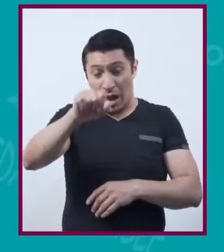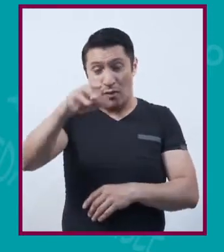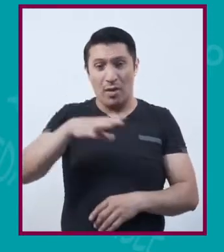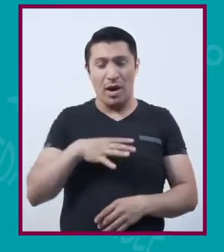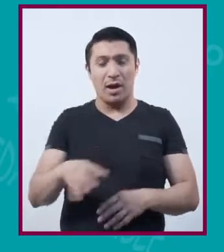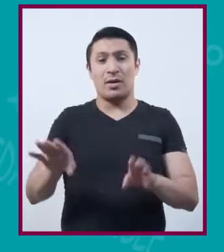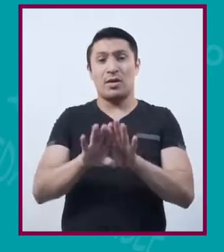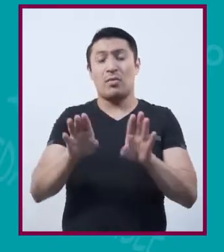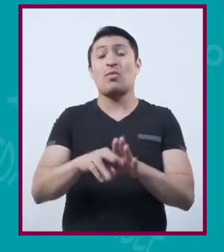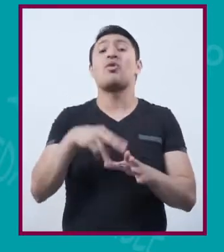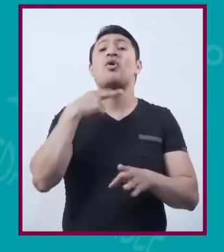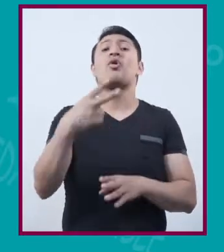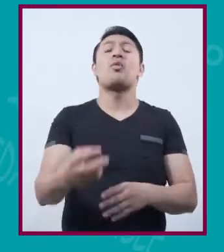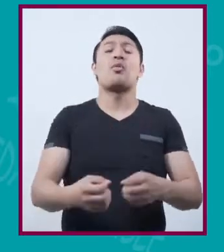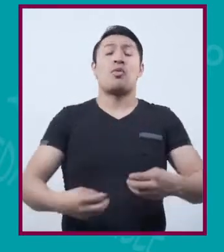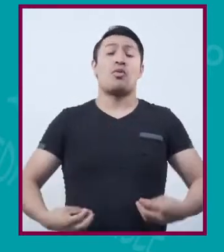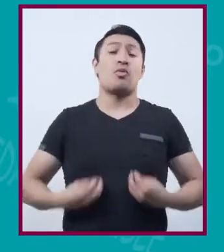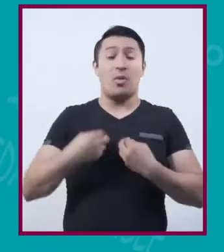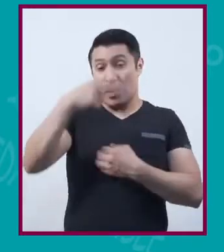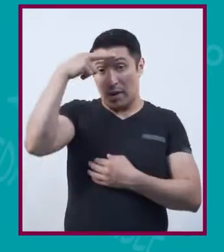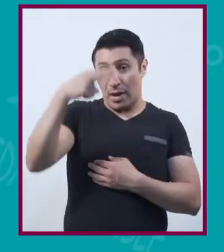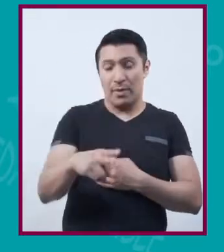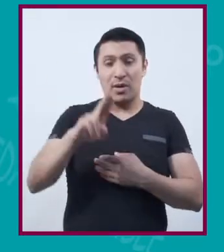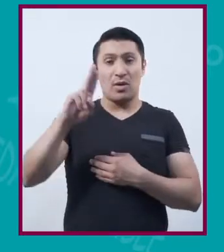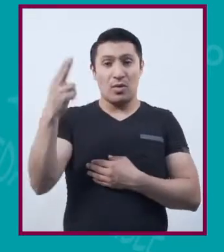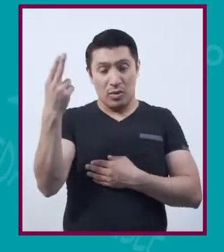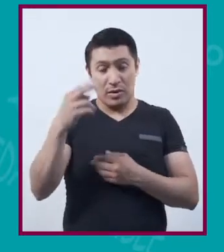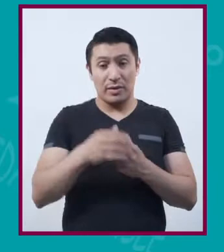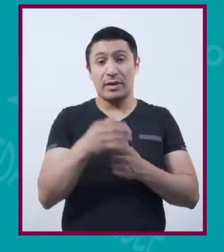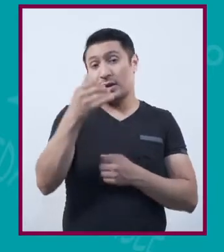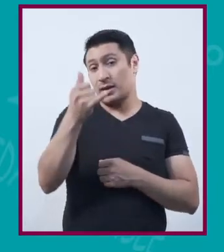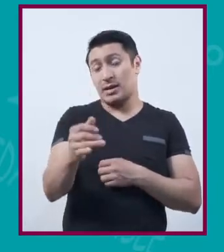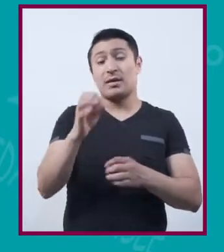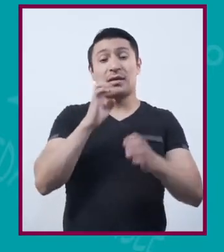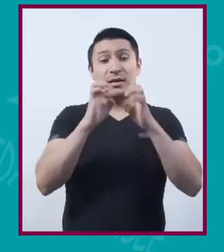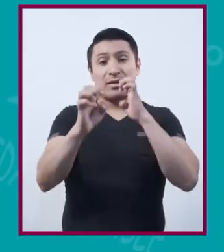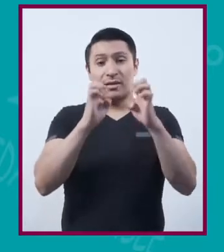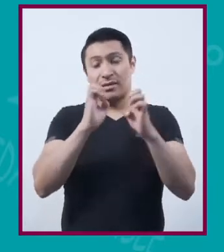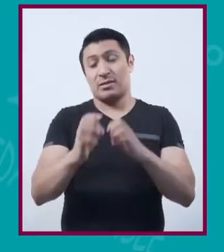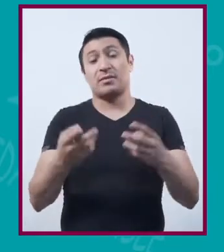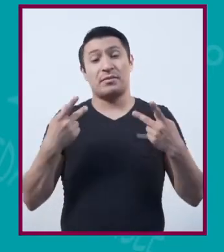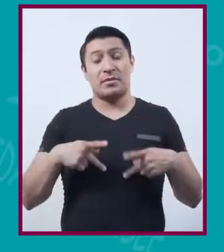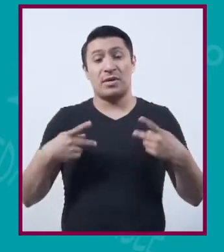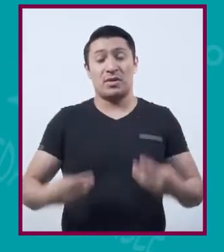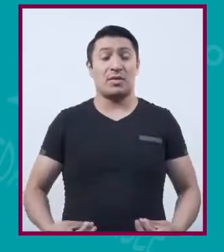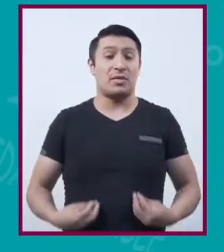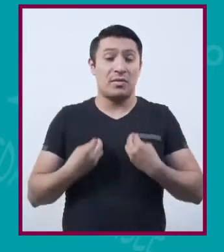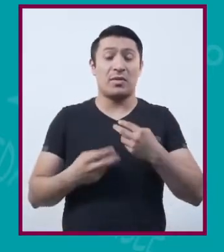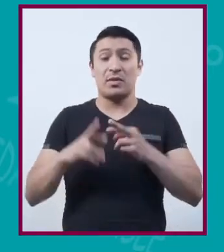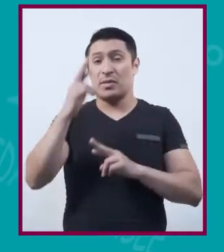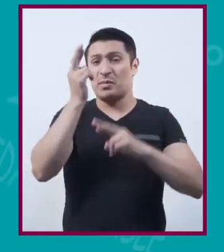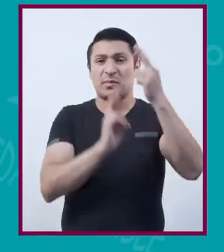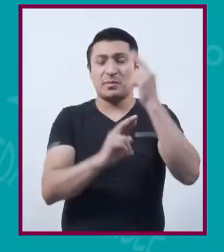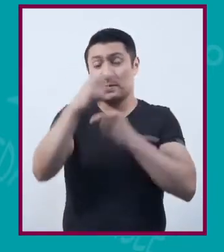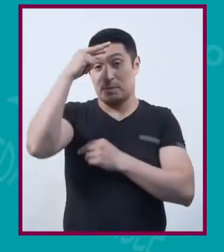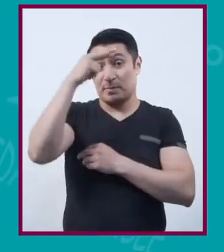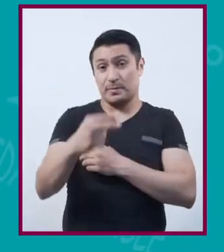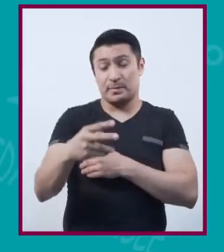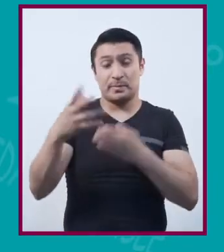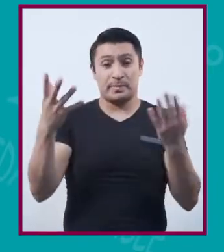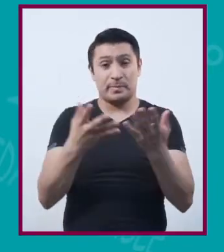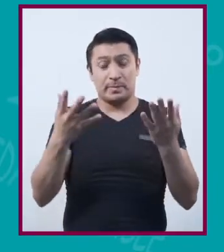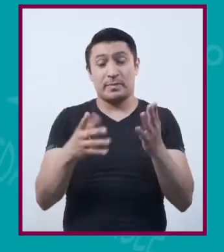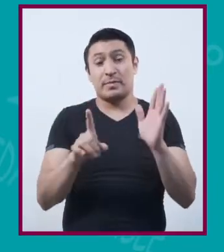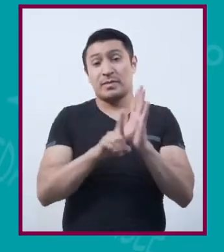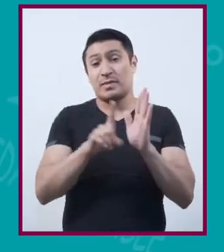experiencias como Voz Viva de México, de la Universidad Nacional, y las entrevistas a sobrevivientes de la Revolución Mexicana, realizadas por